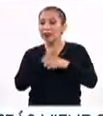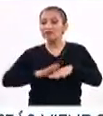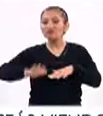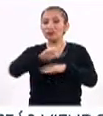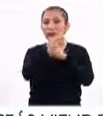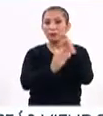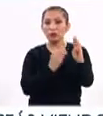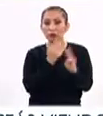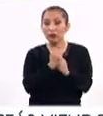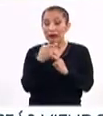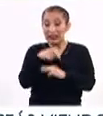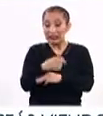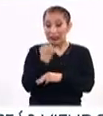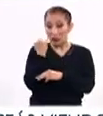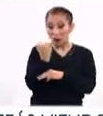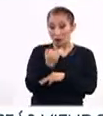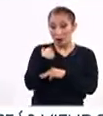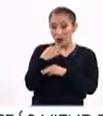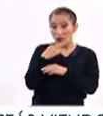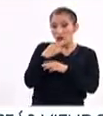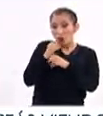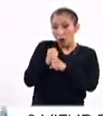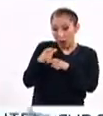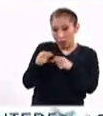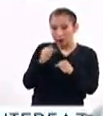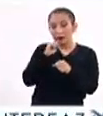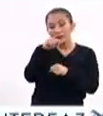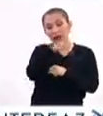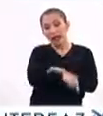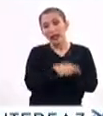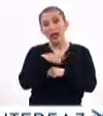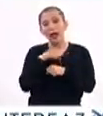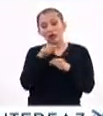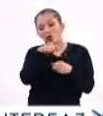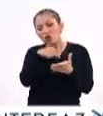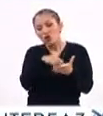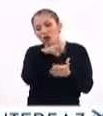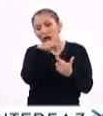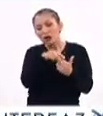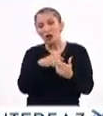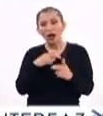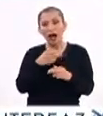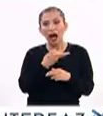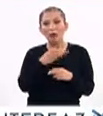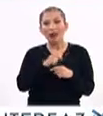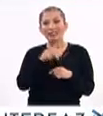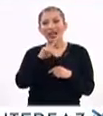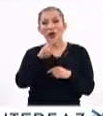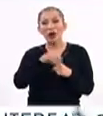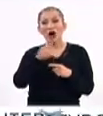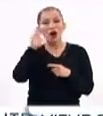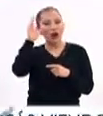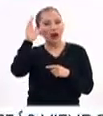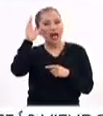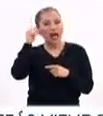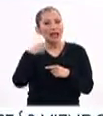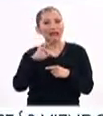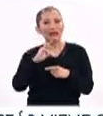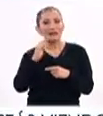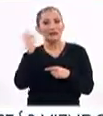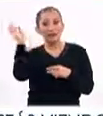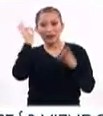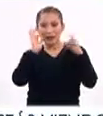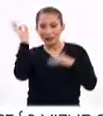hablados del planeta. Este idioma no solo pertenece a Japón, sino también a pequeñas regiones de Hawái, Taiwán, Corea y Filipinas.